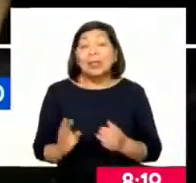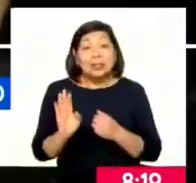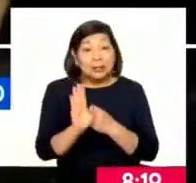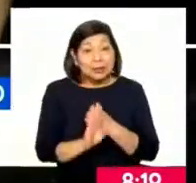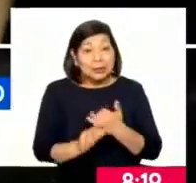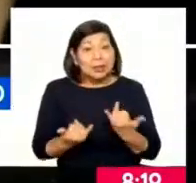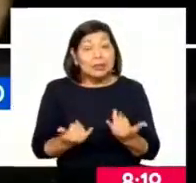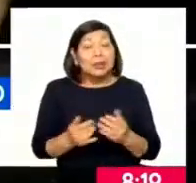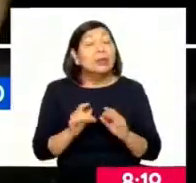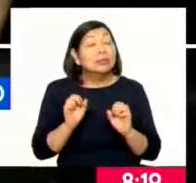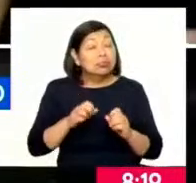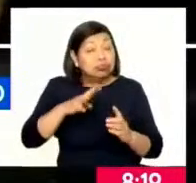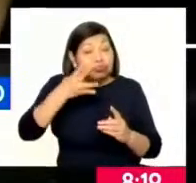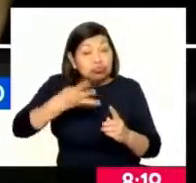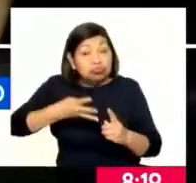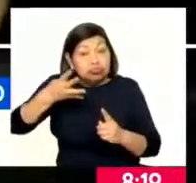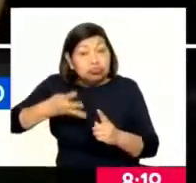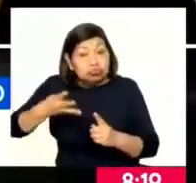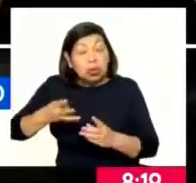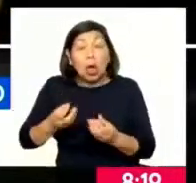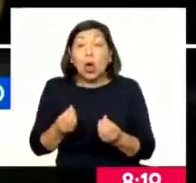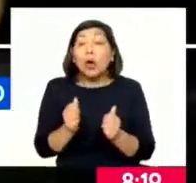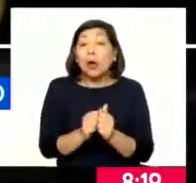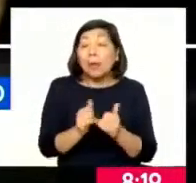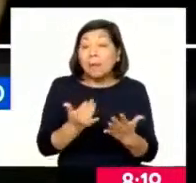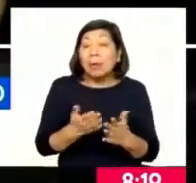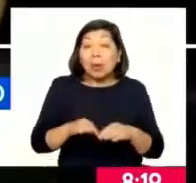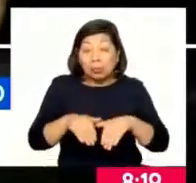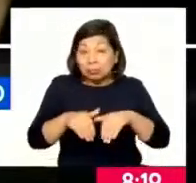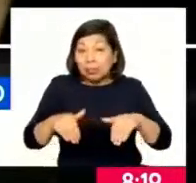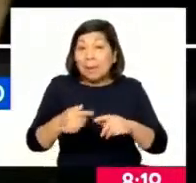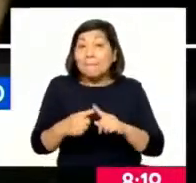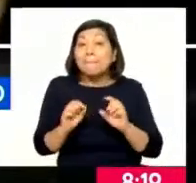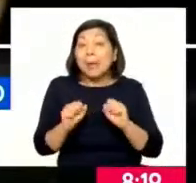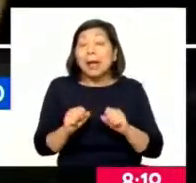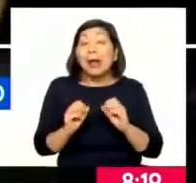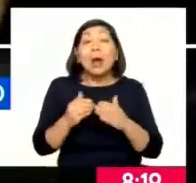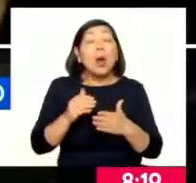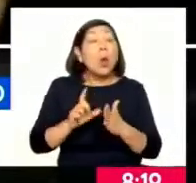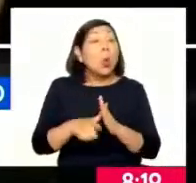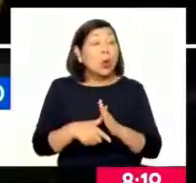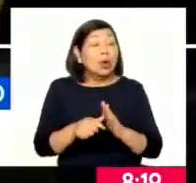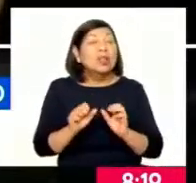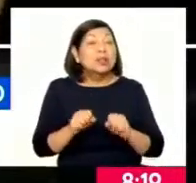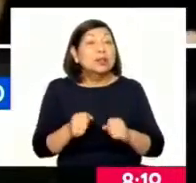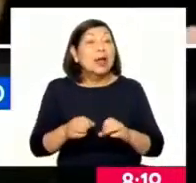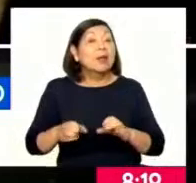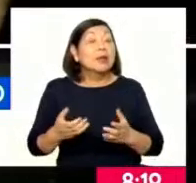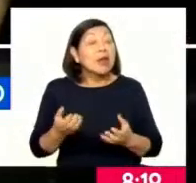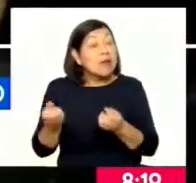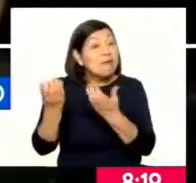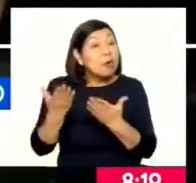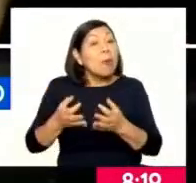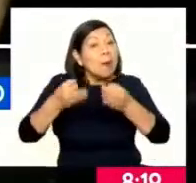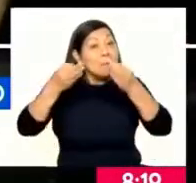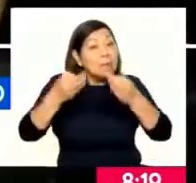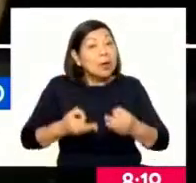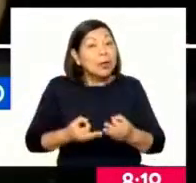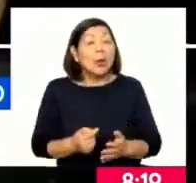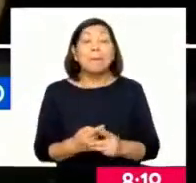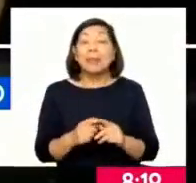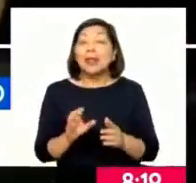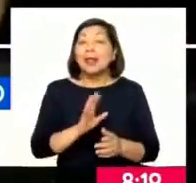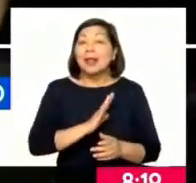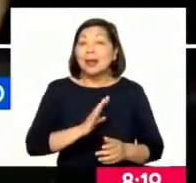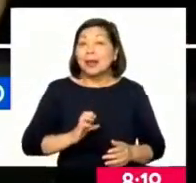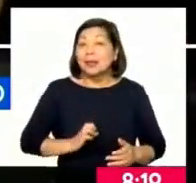garantizar que estas evaluaciones y monitoreos se realicen considerando estos parámetros, ¿no? Para, desde luego, conocer, tener información real y oportuna del